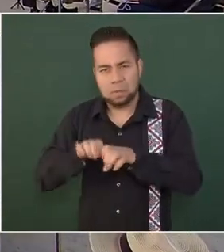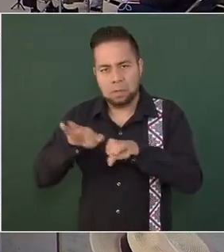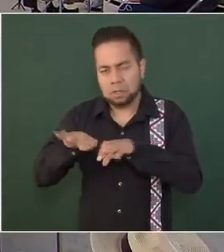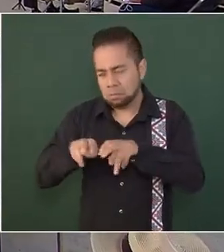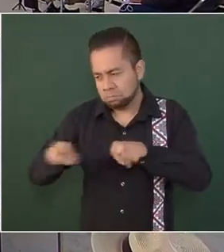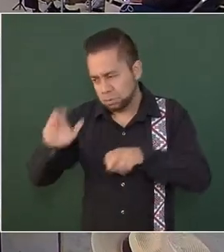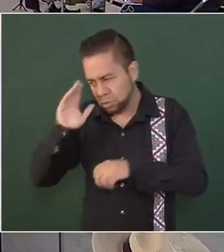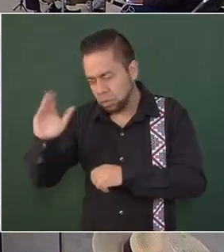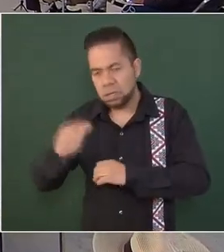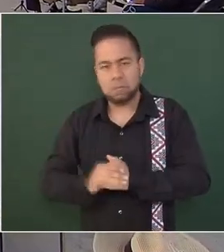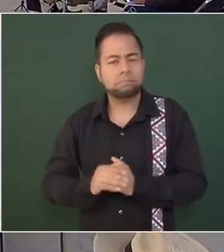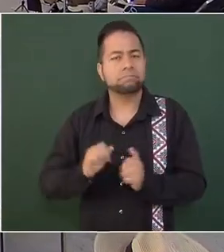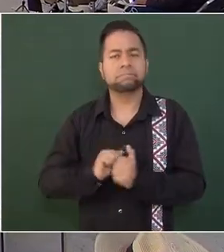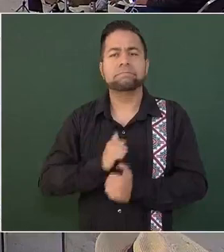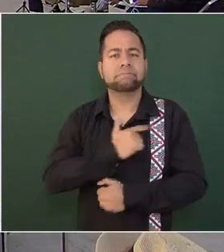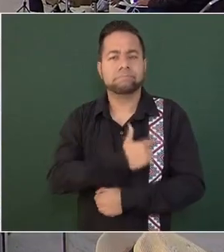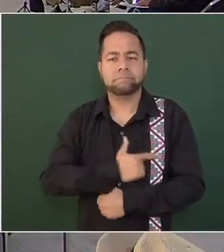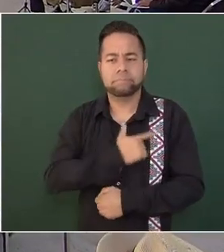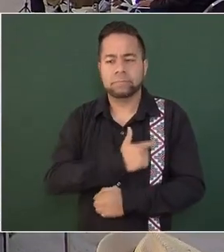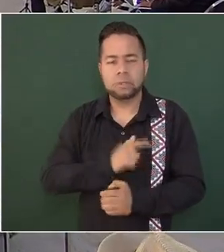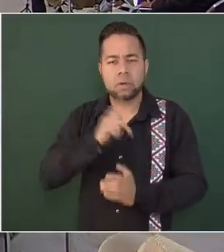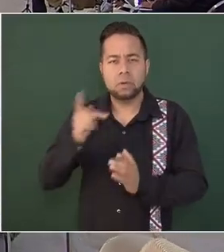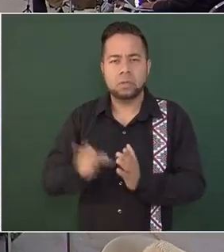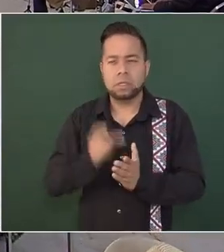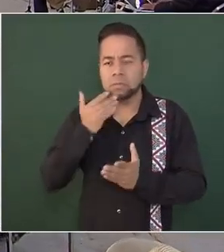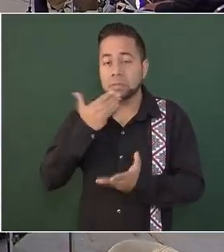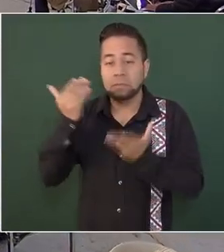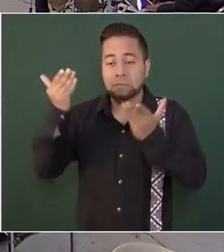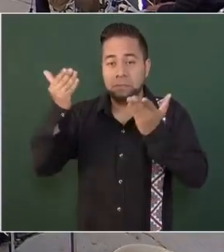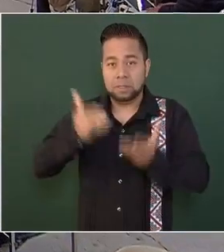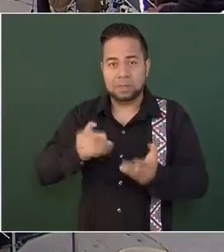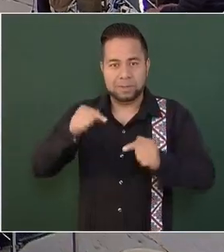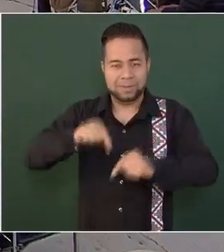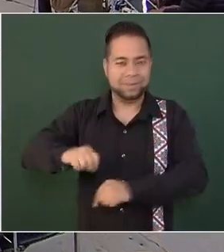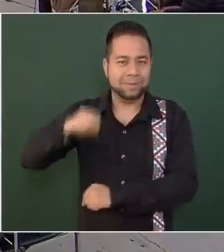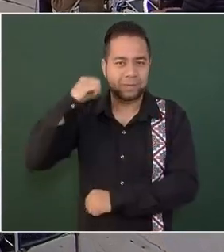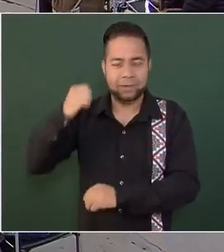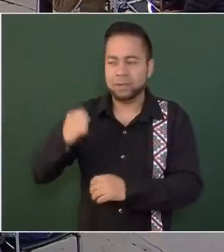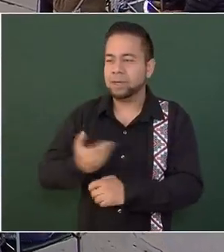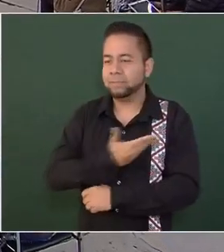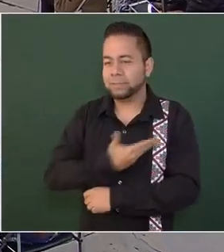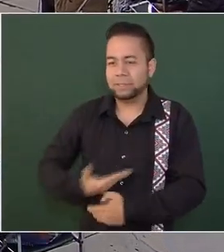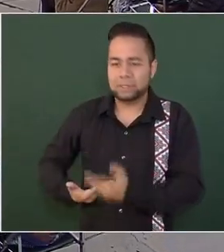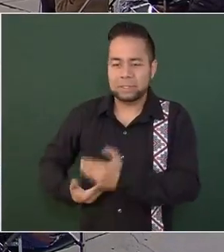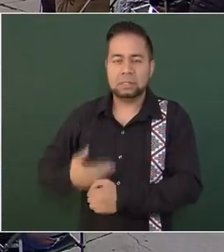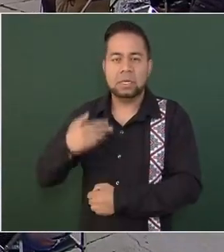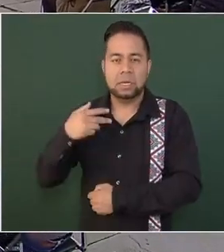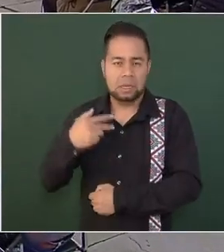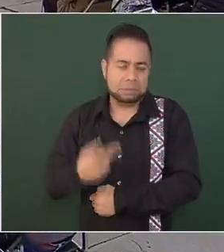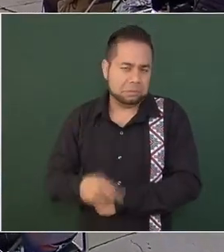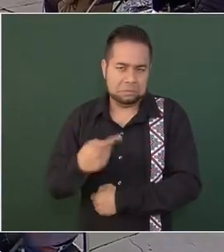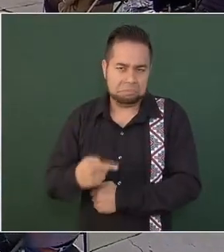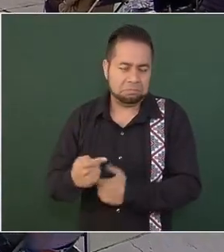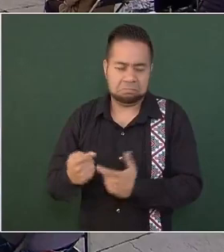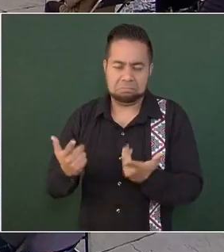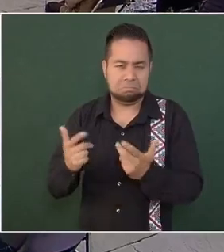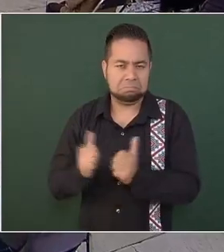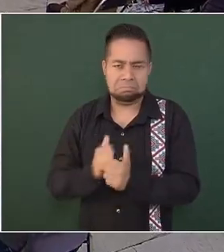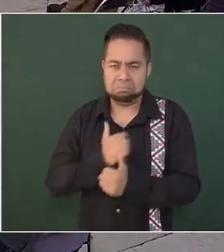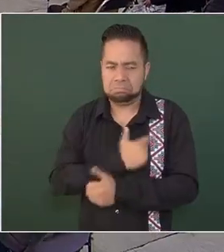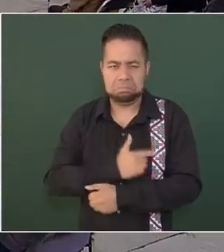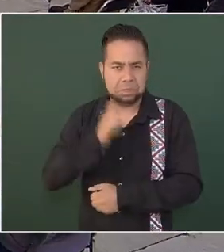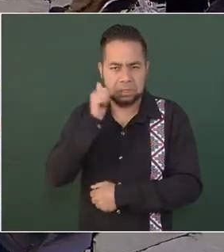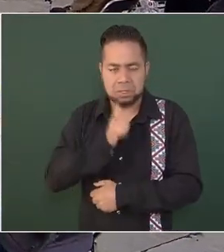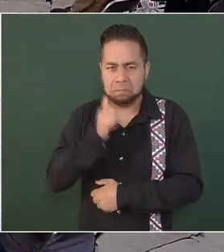Es un gusto nuevamente recibirlo aquí en Oaxaca, señor presidente, aquí en su casa. Siempre lo